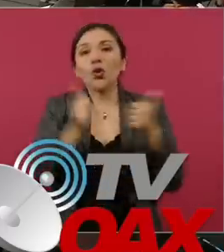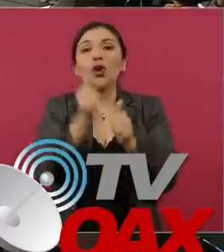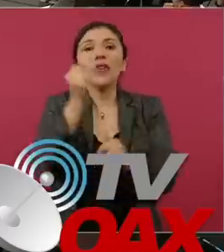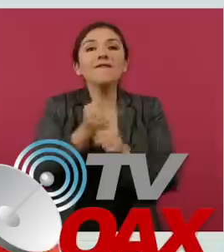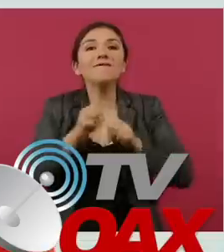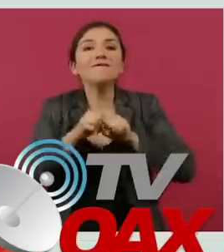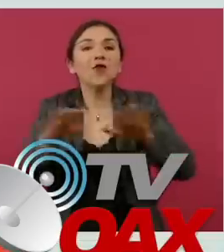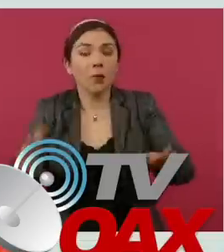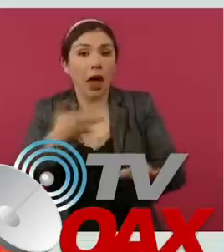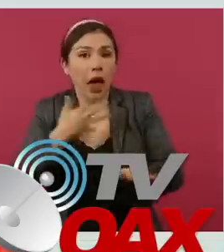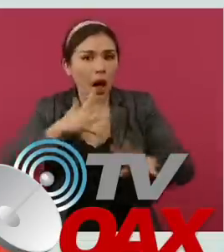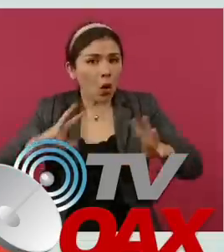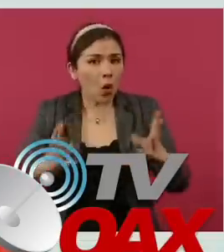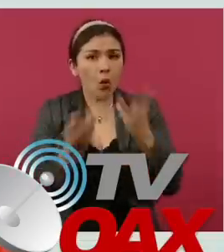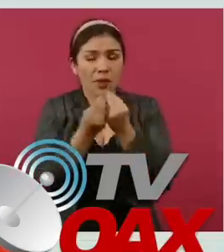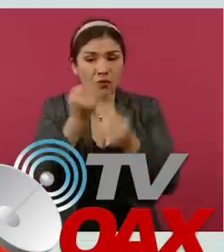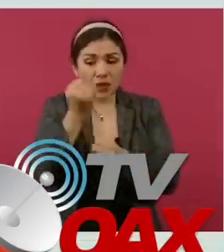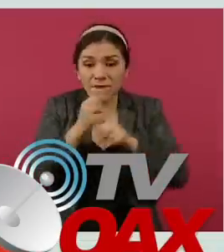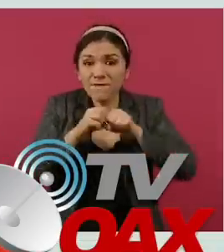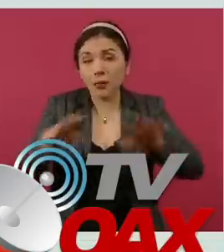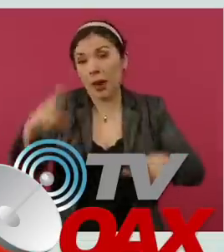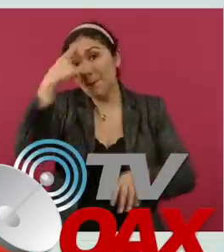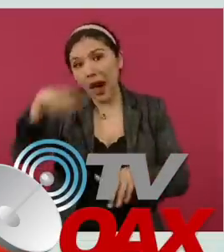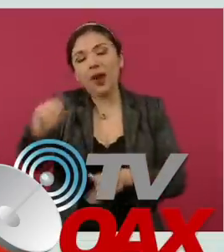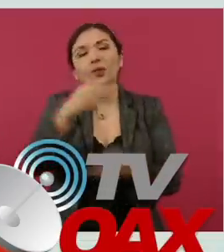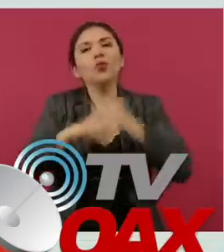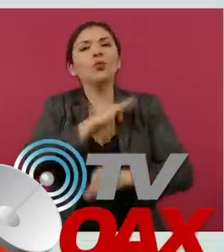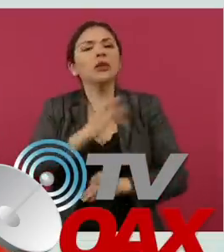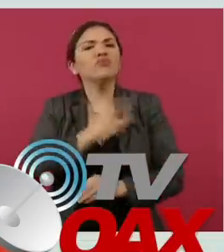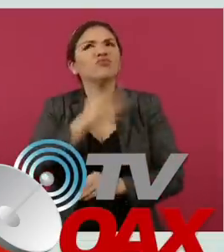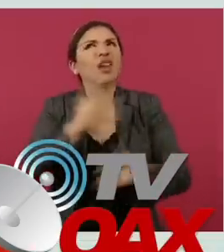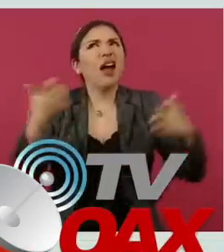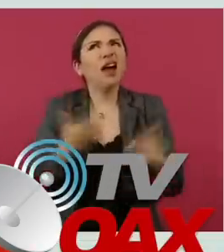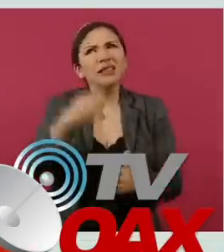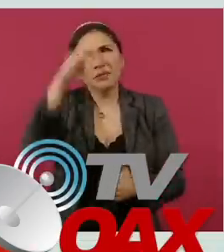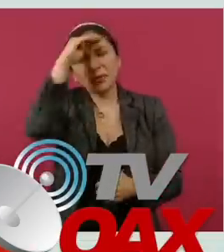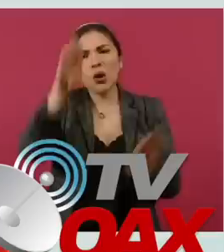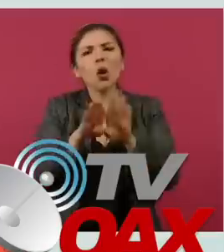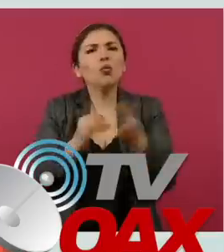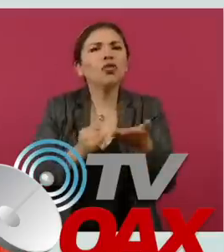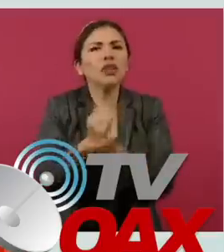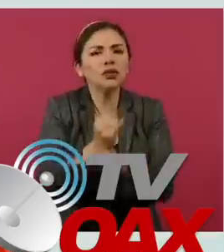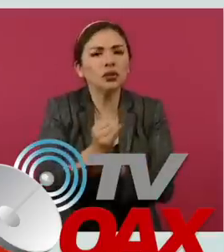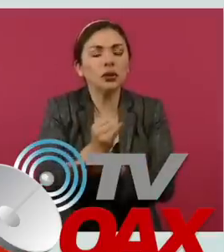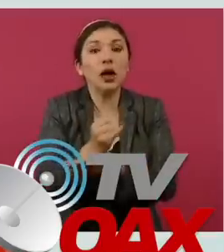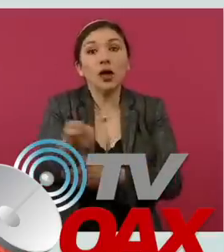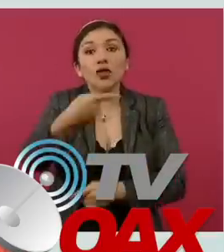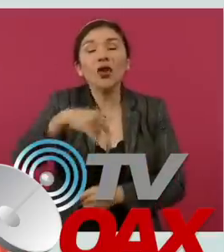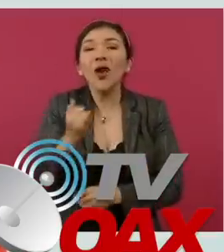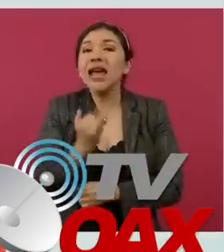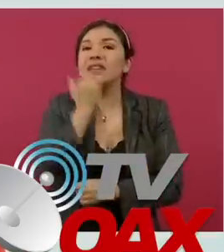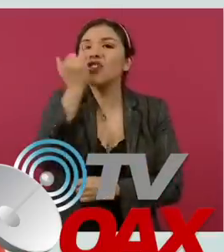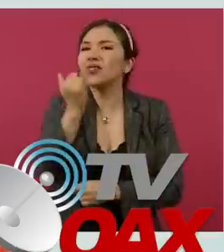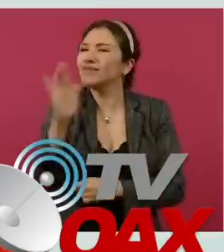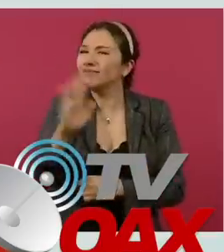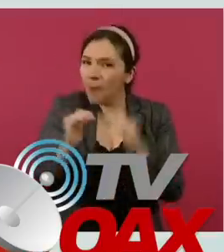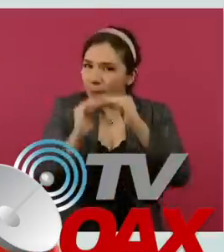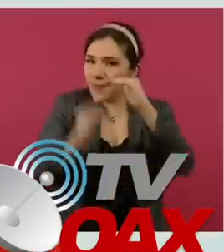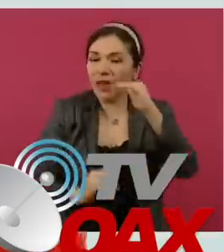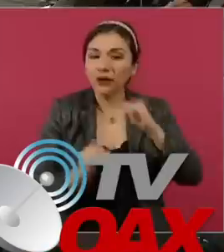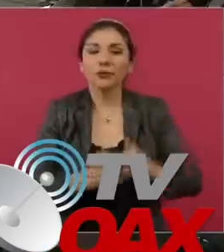información, de tener toda la información para tomar la mejor toma de decisiones y que nos equivoquemos lo menos